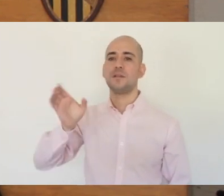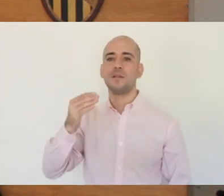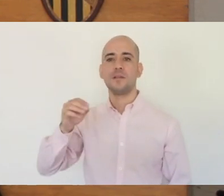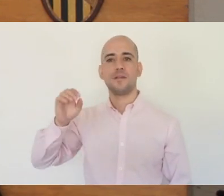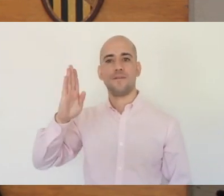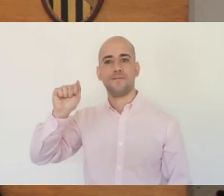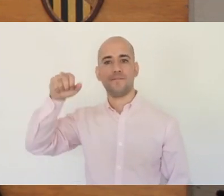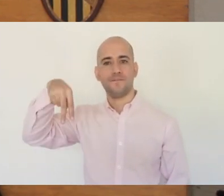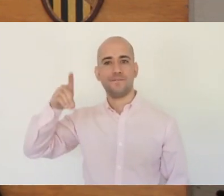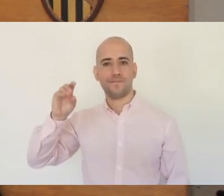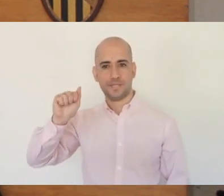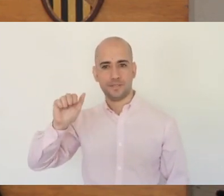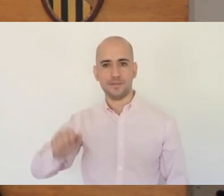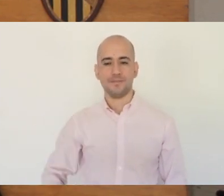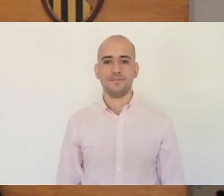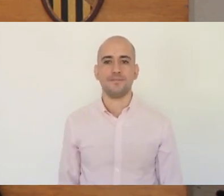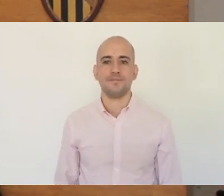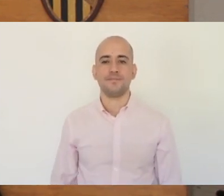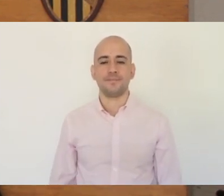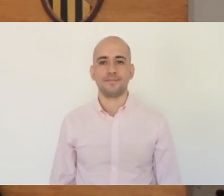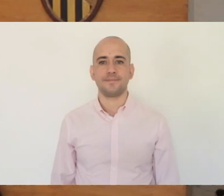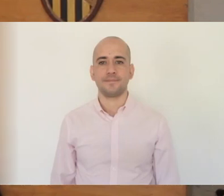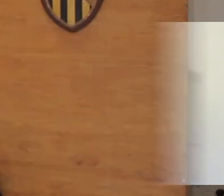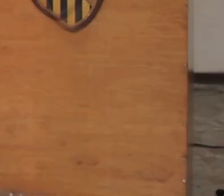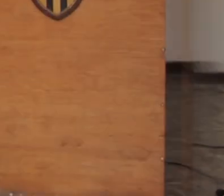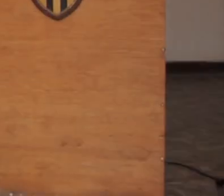Nicole Andrea Banda Cordero.